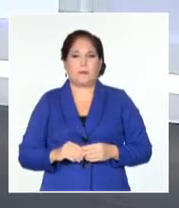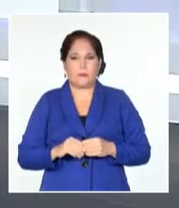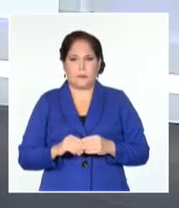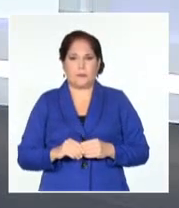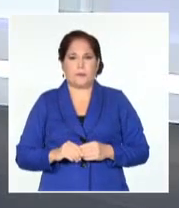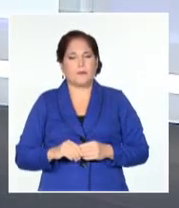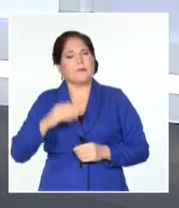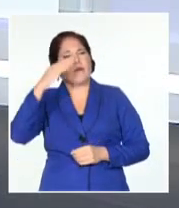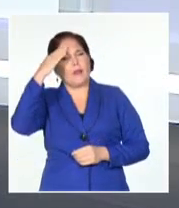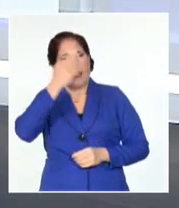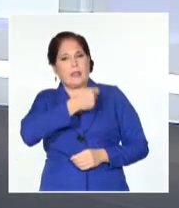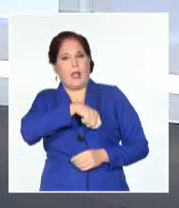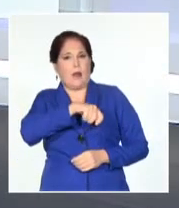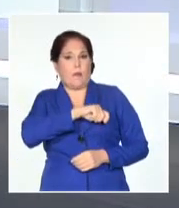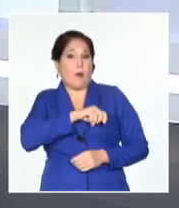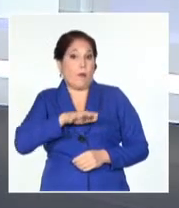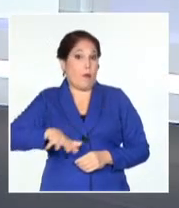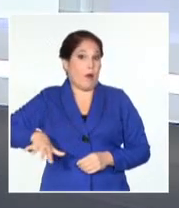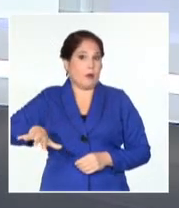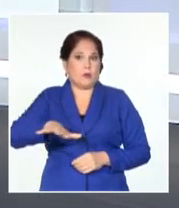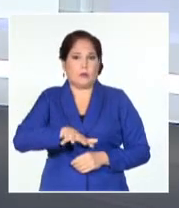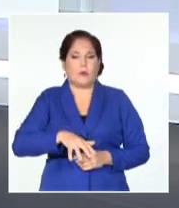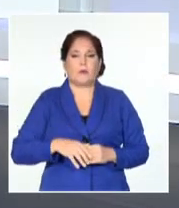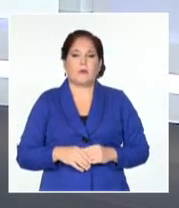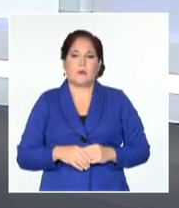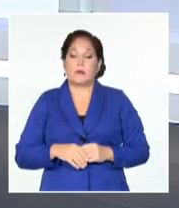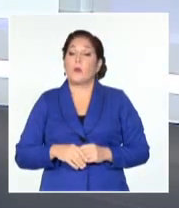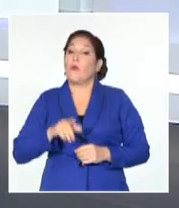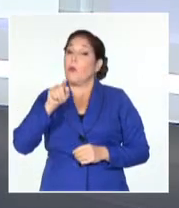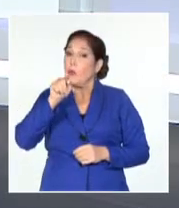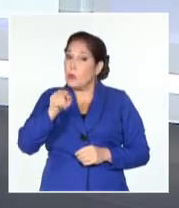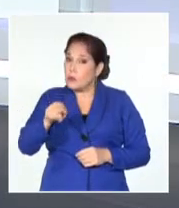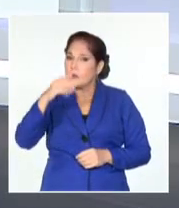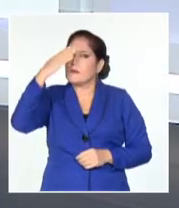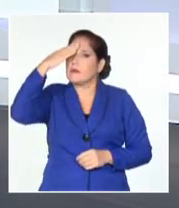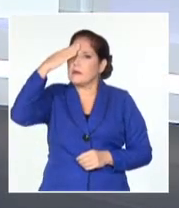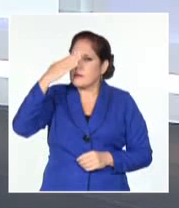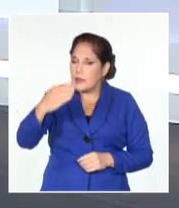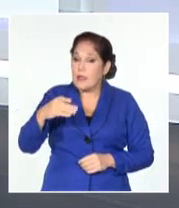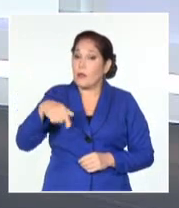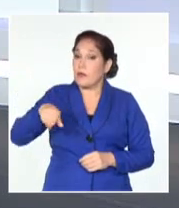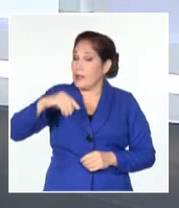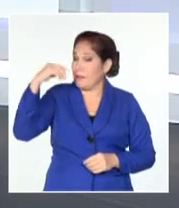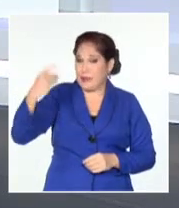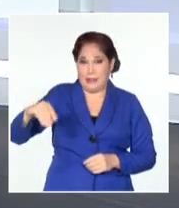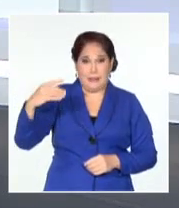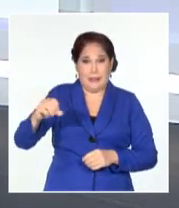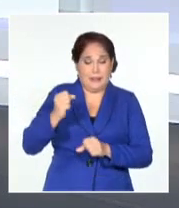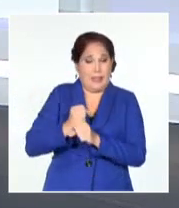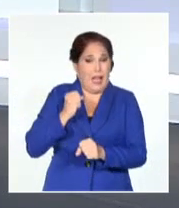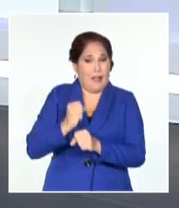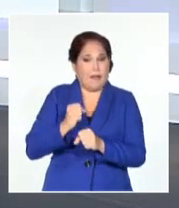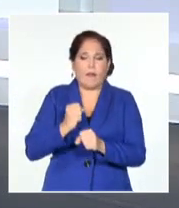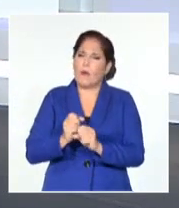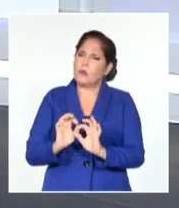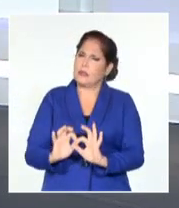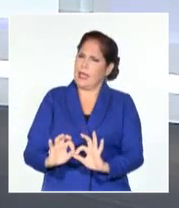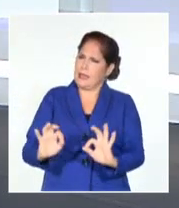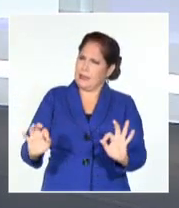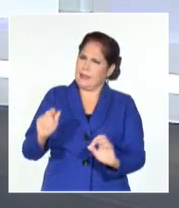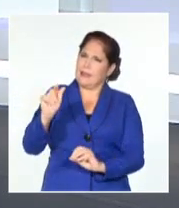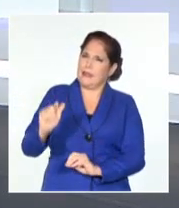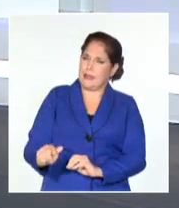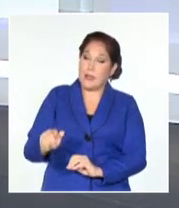Gracias al pueblo, no. El pueblo le da las gracias a usted por sus resultados, por su sencillez y por ser uno de